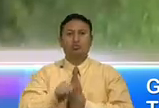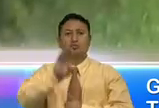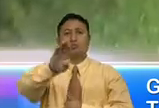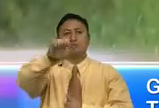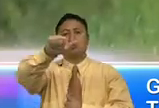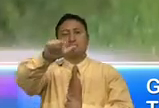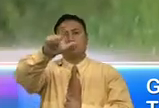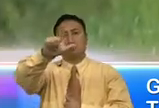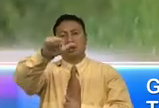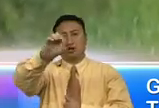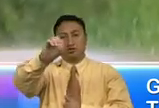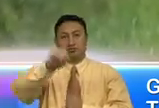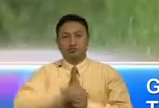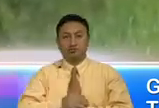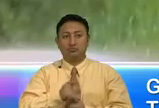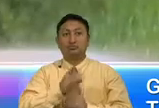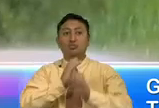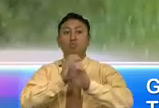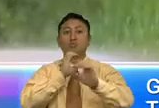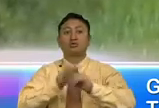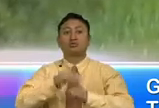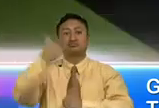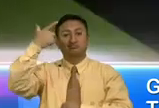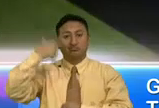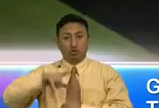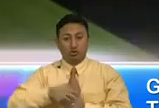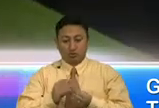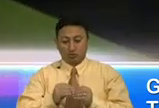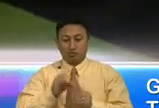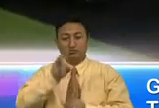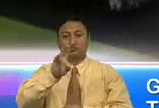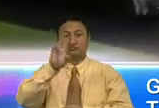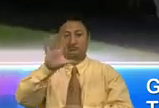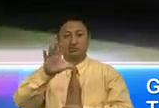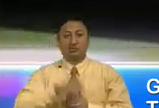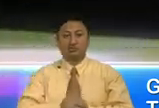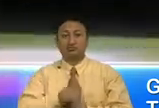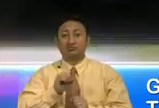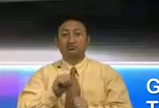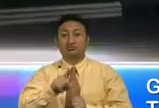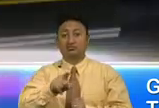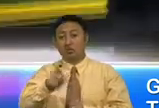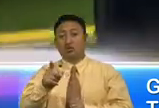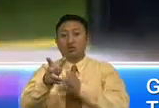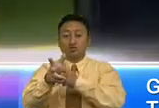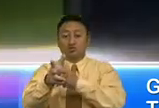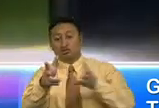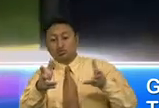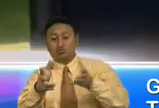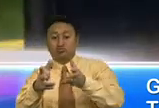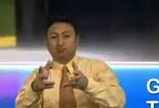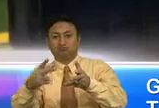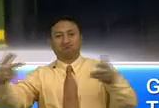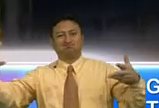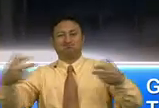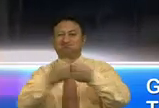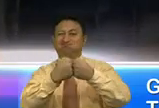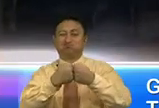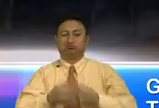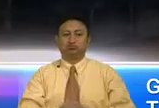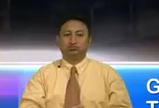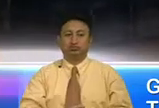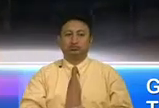versiones de testigos, el bus de la cooperativa Loja Disco 75 intentó rebasar un automóvil y se estrelló con el automotor en